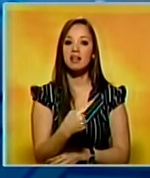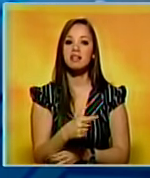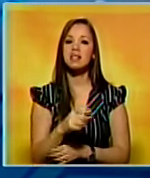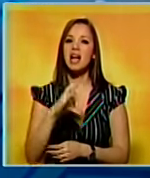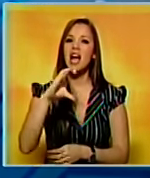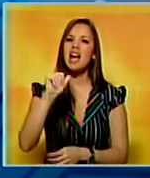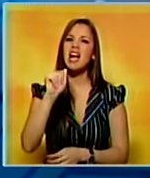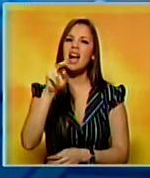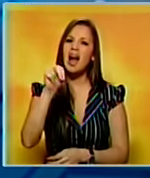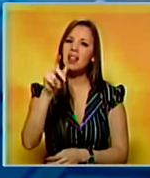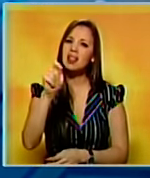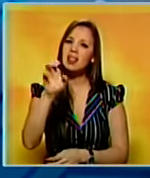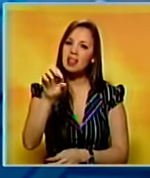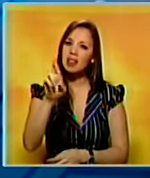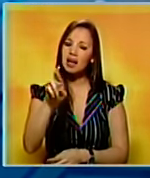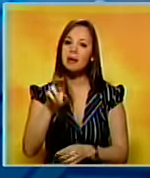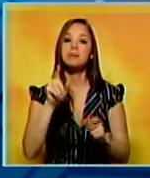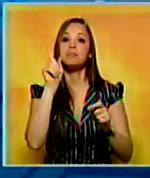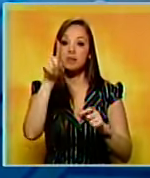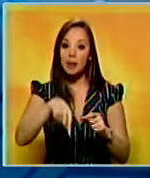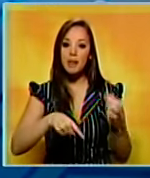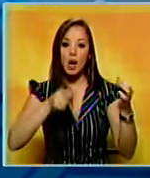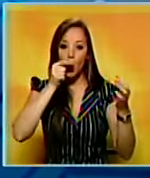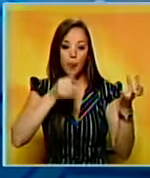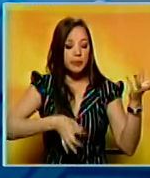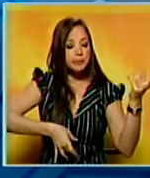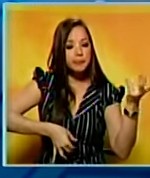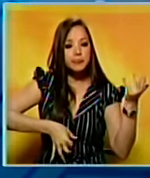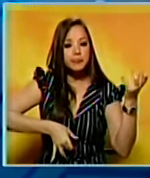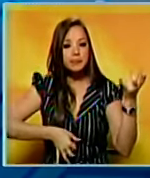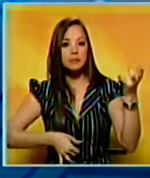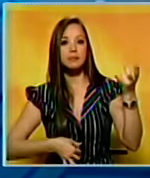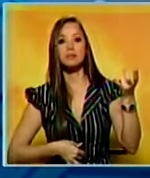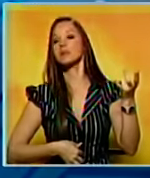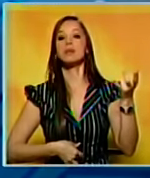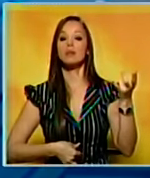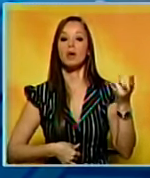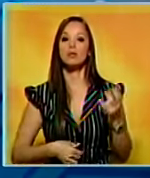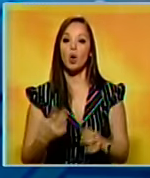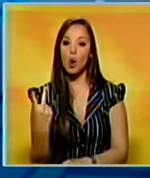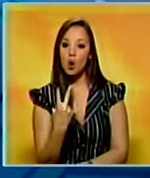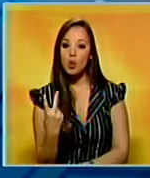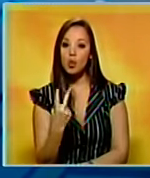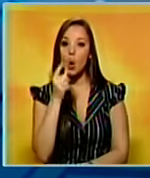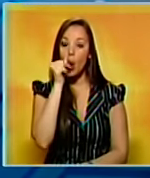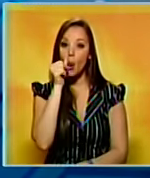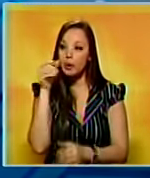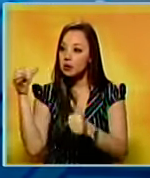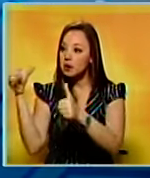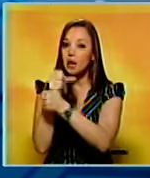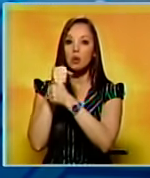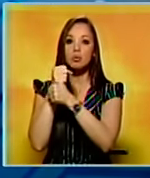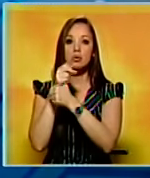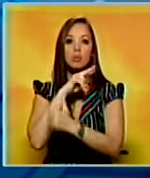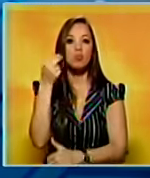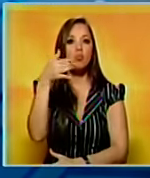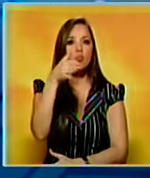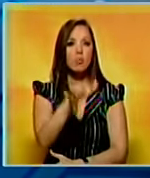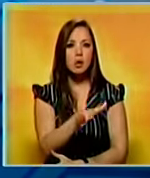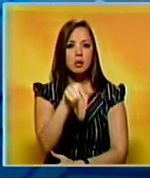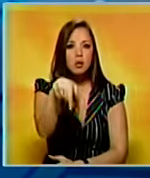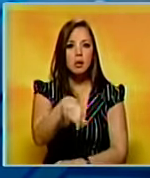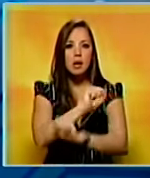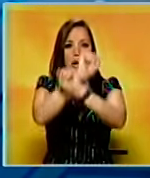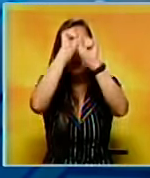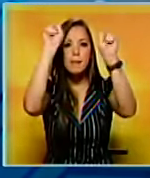cancerbero y el bajista del grupo cion tpl Carlos molnar stero fueron hallados muertos la mañana de